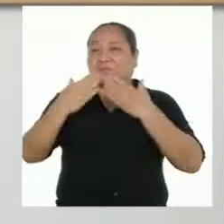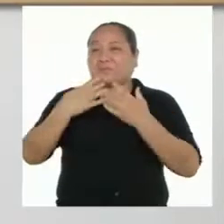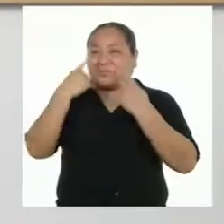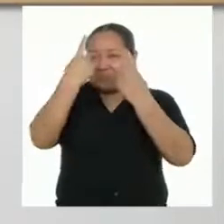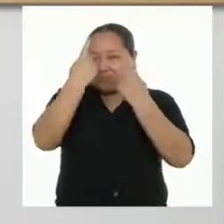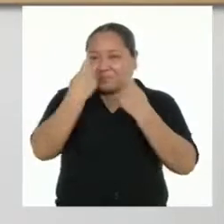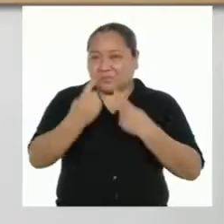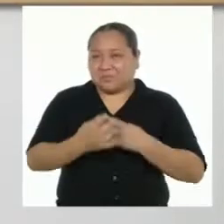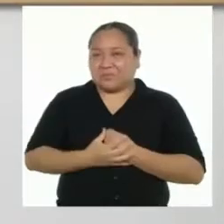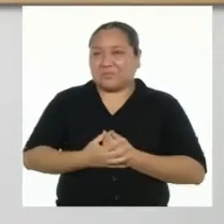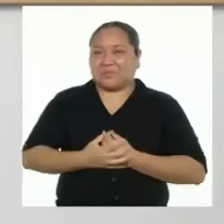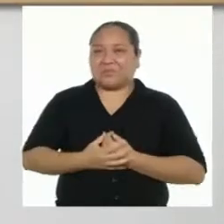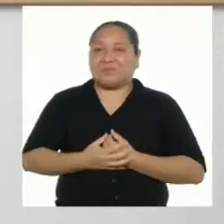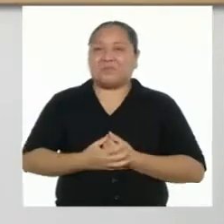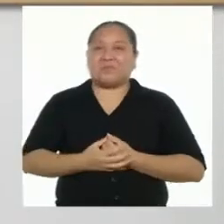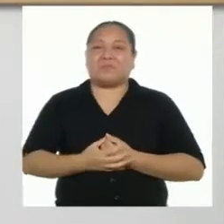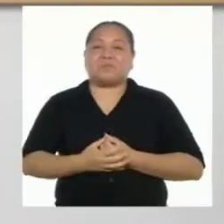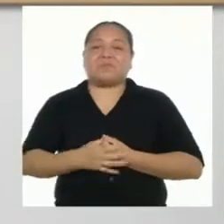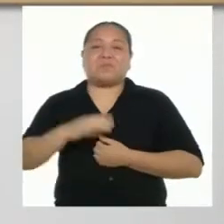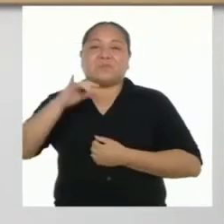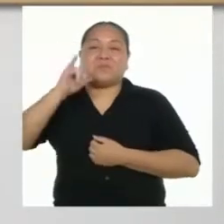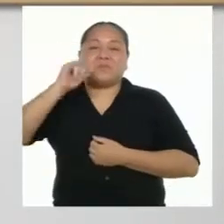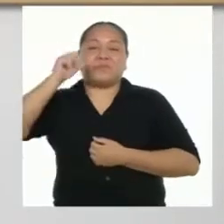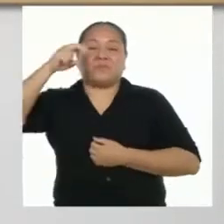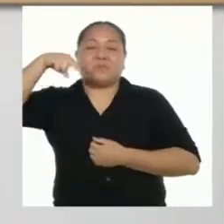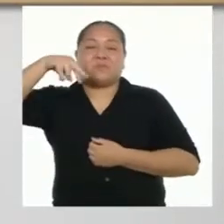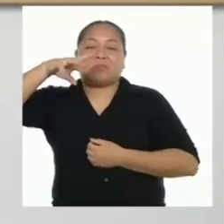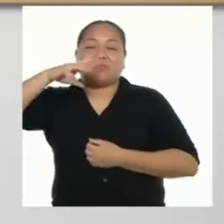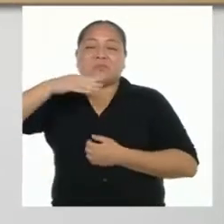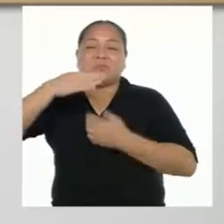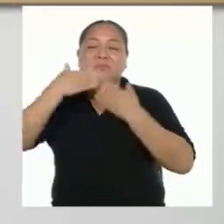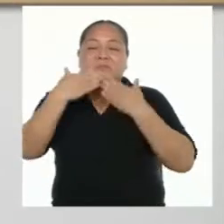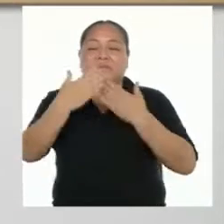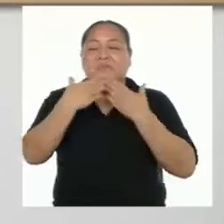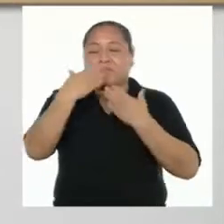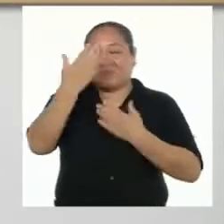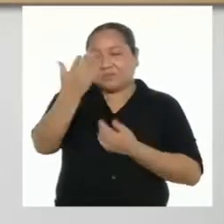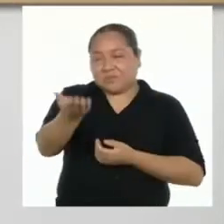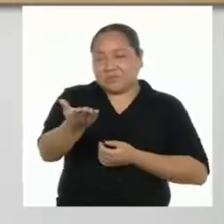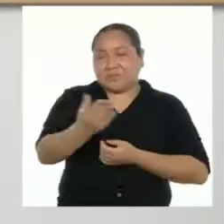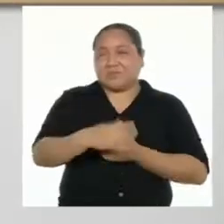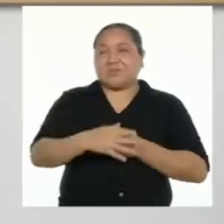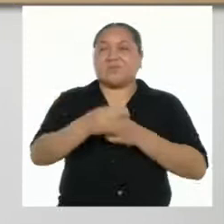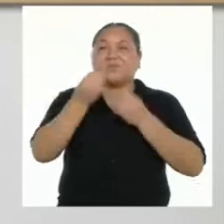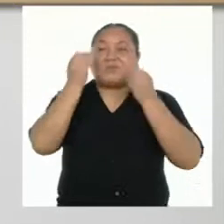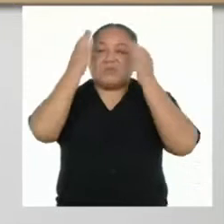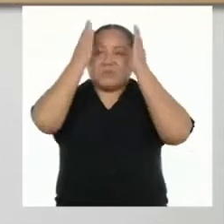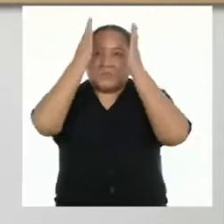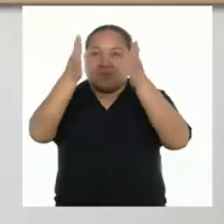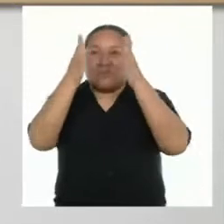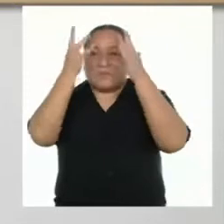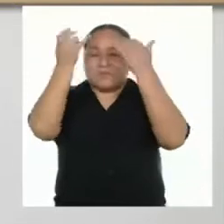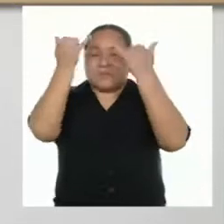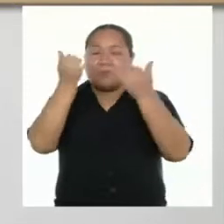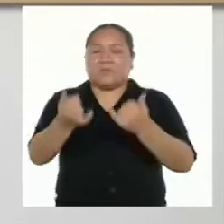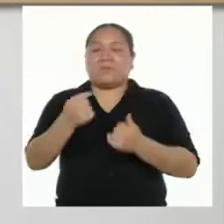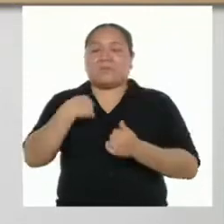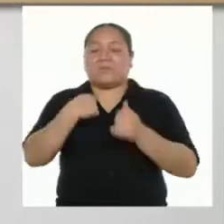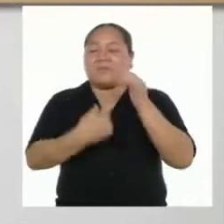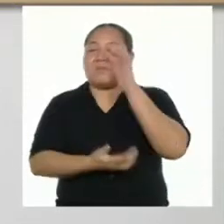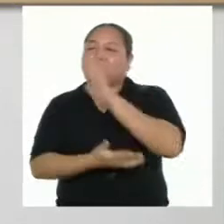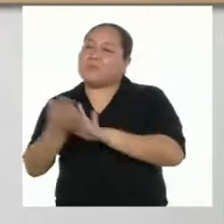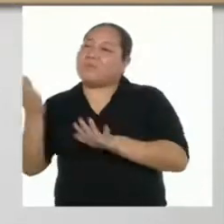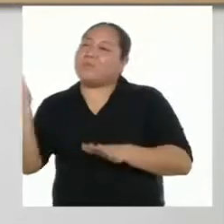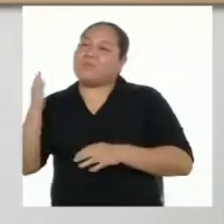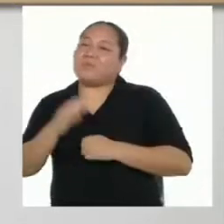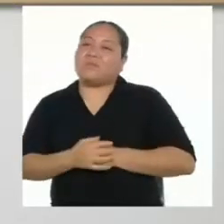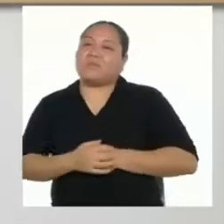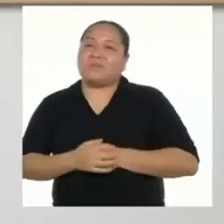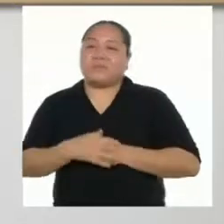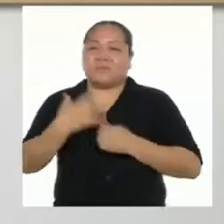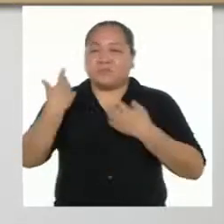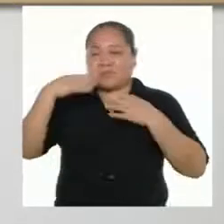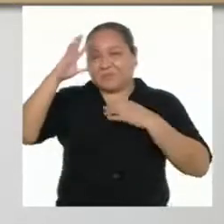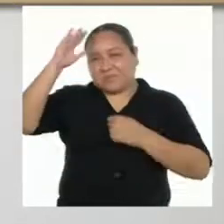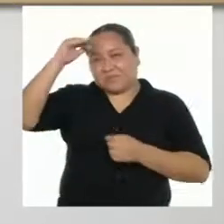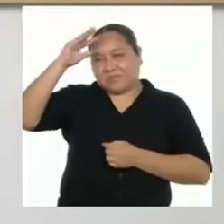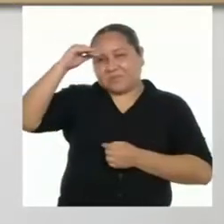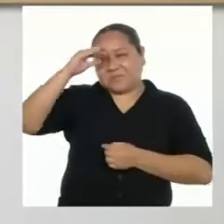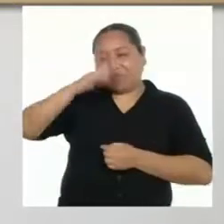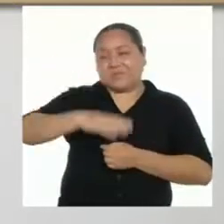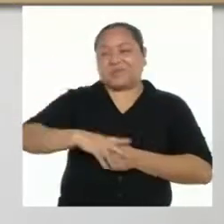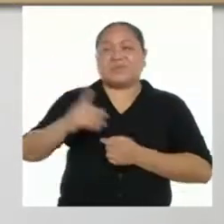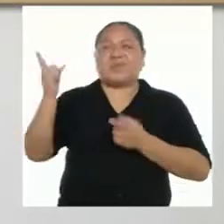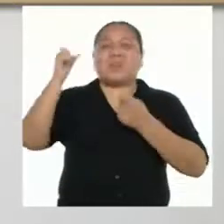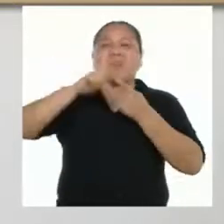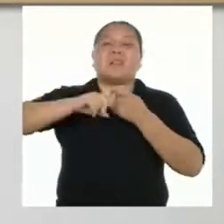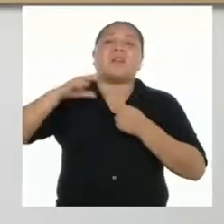Muchas gracias por tu pregunta. Yanira, gracias a ti también por estar atenta el día de hoy. Ya me tengo que ir, así que me